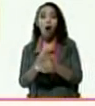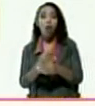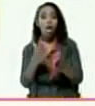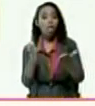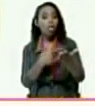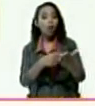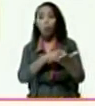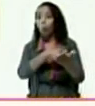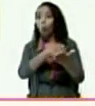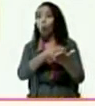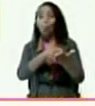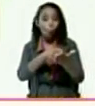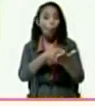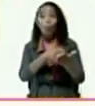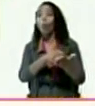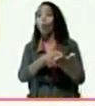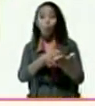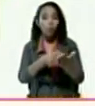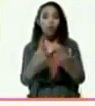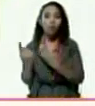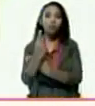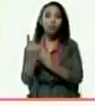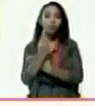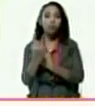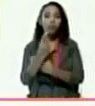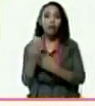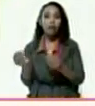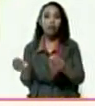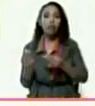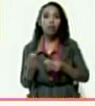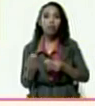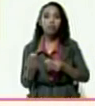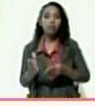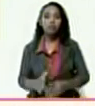para tomar nota de las órdenes que le dan.